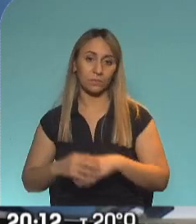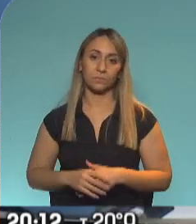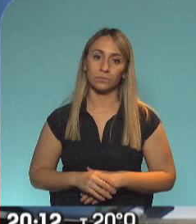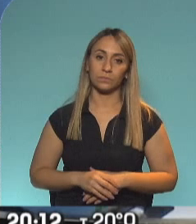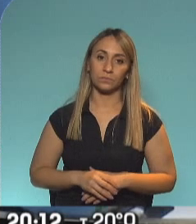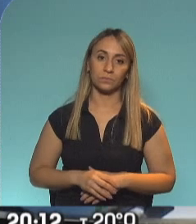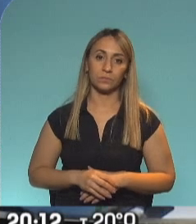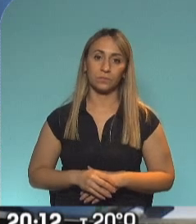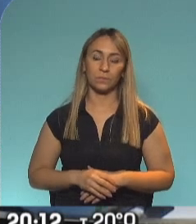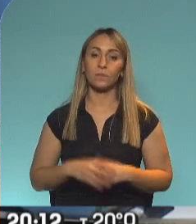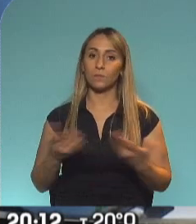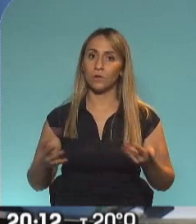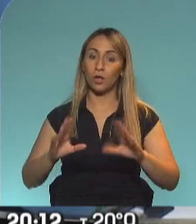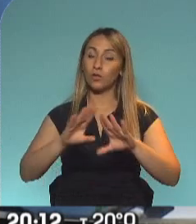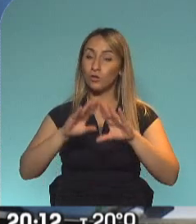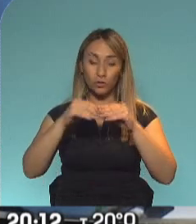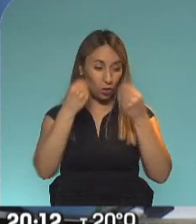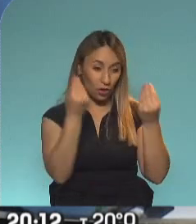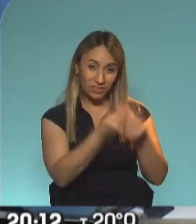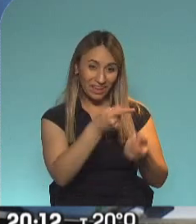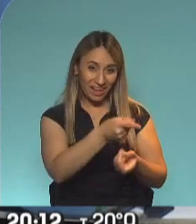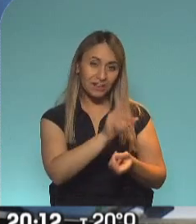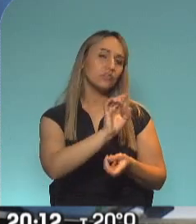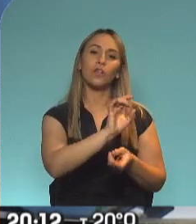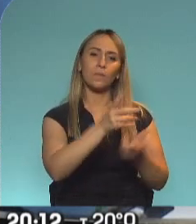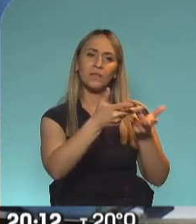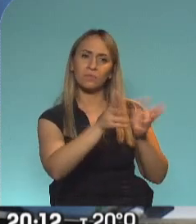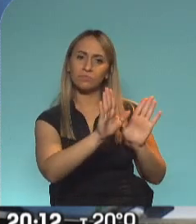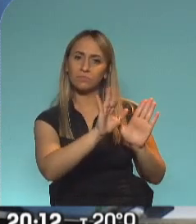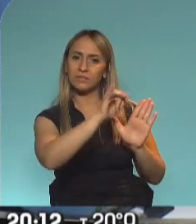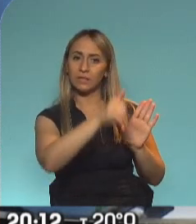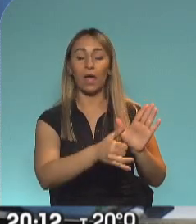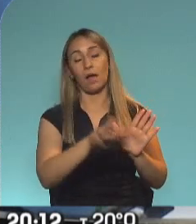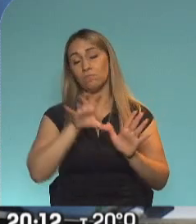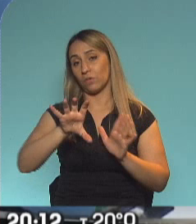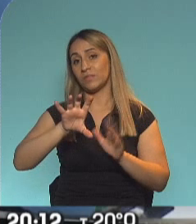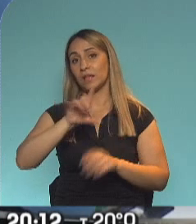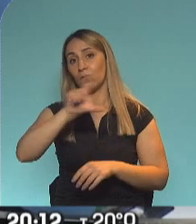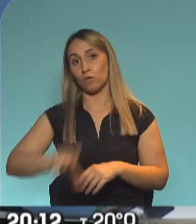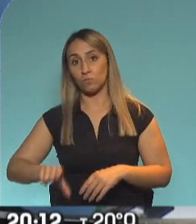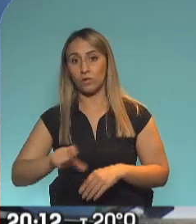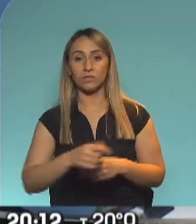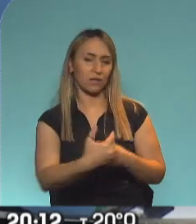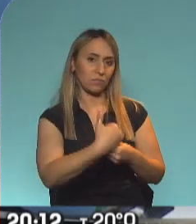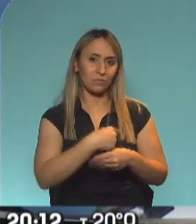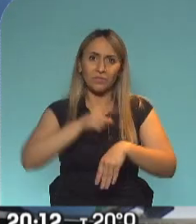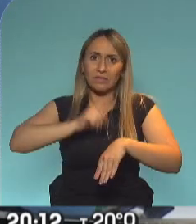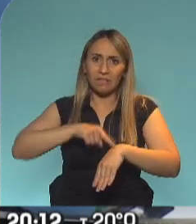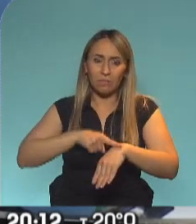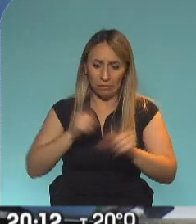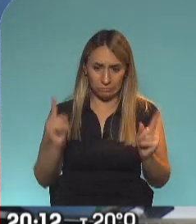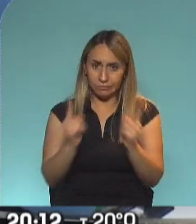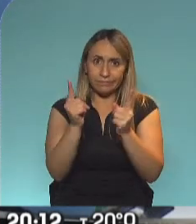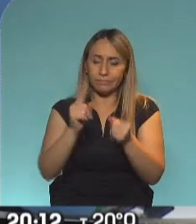A la totalidad de ellos debemos hacer ingresar a la provincia o a Formosa en un plazo muy breve